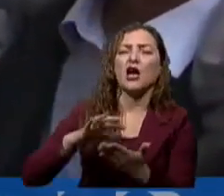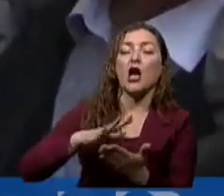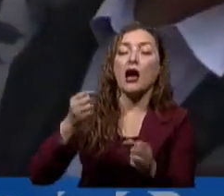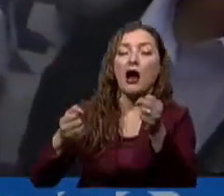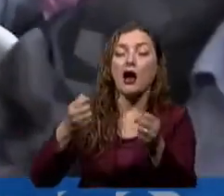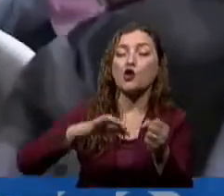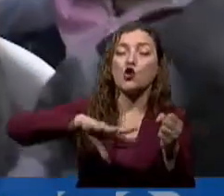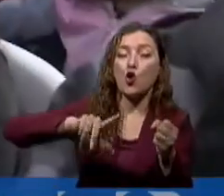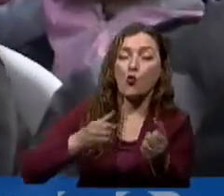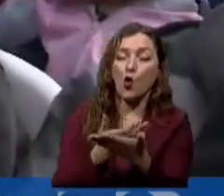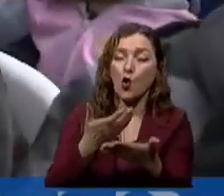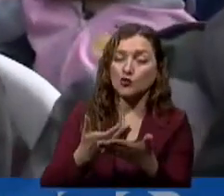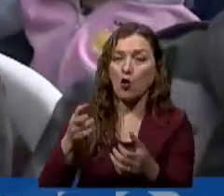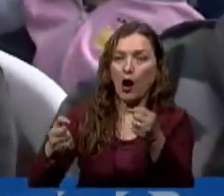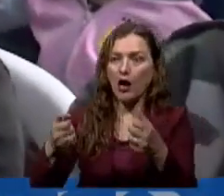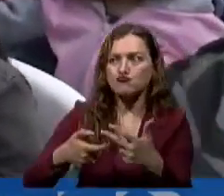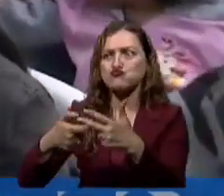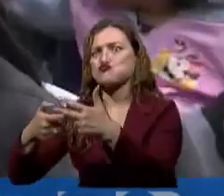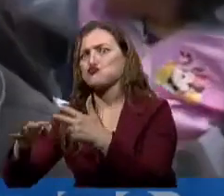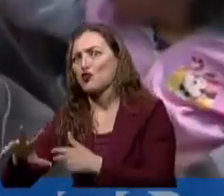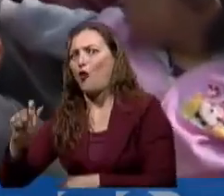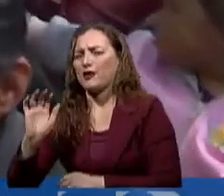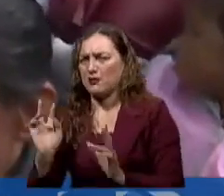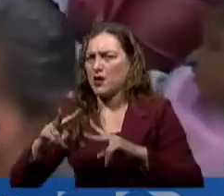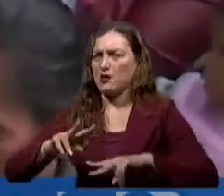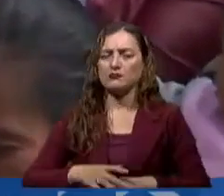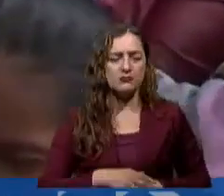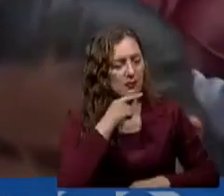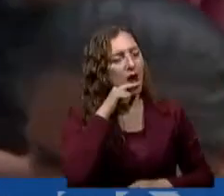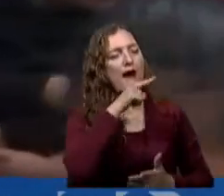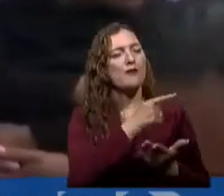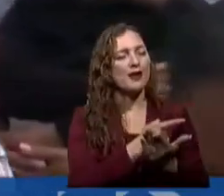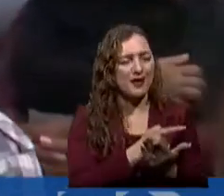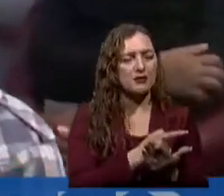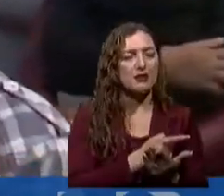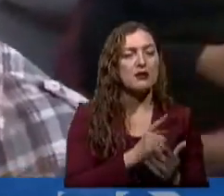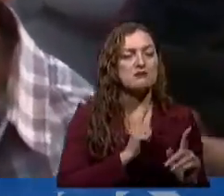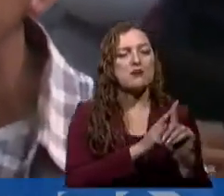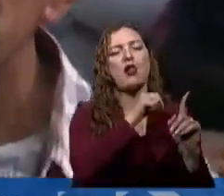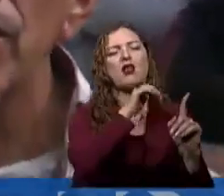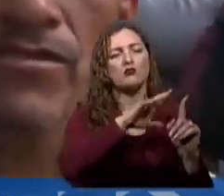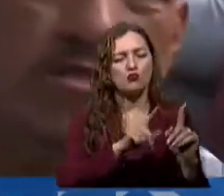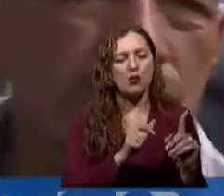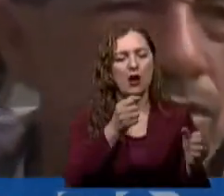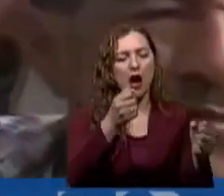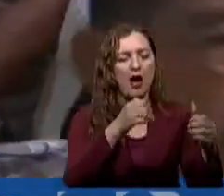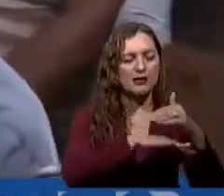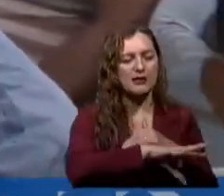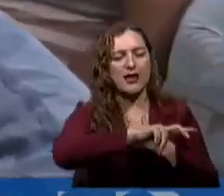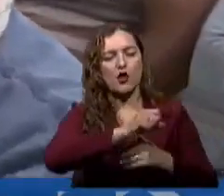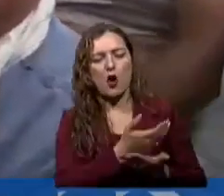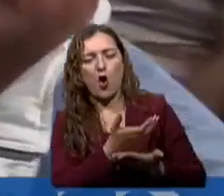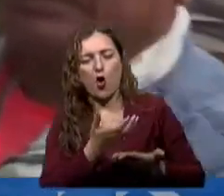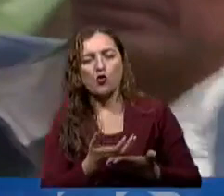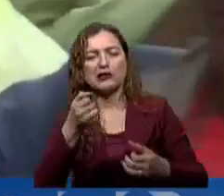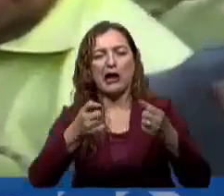autos. Efectivamente, nosotros queremos para que evitar y reducir el delito a personas, robo también a los